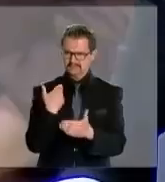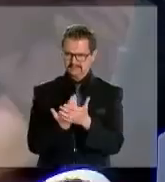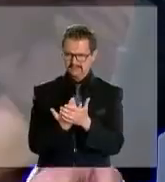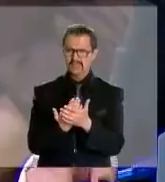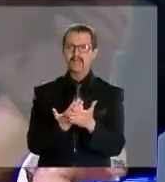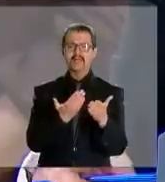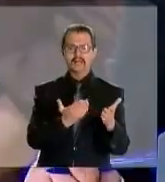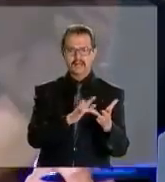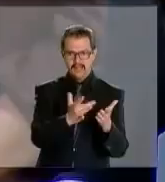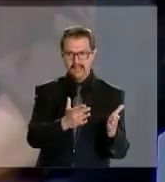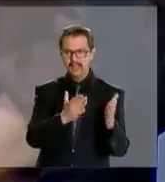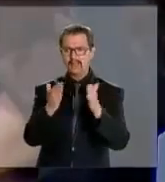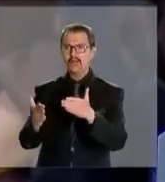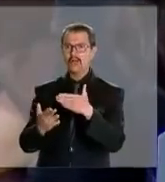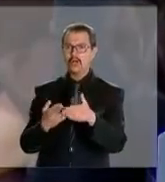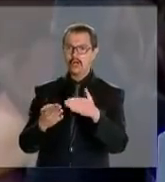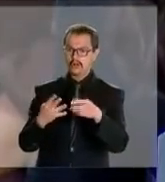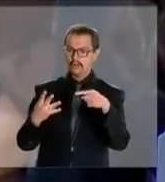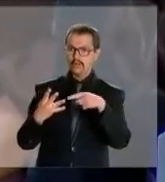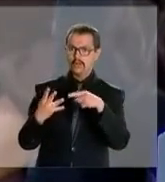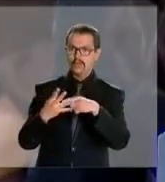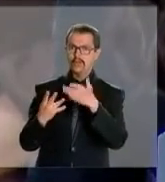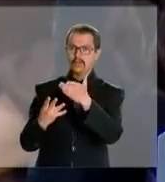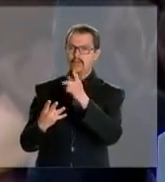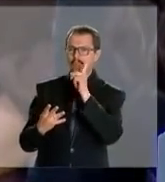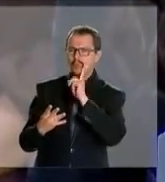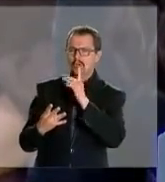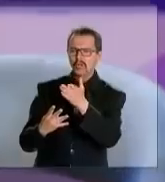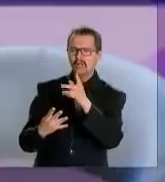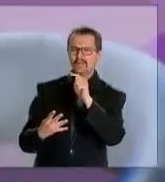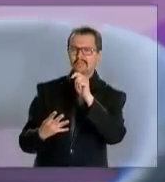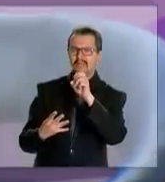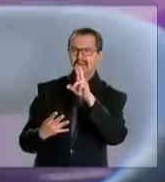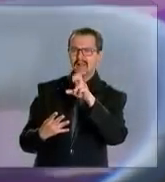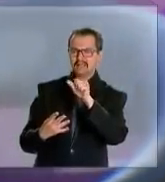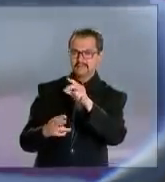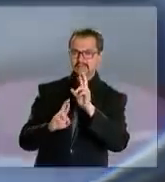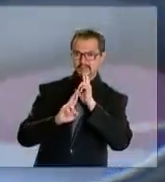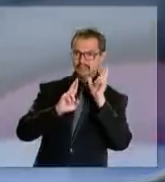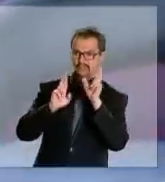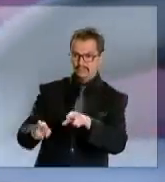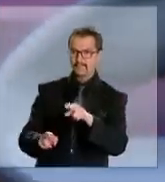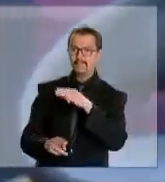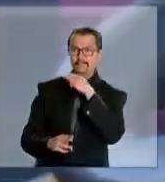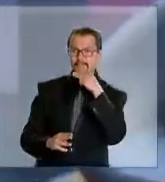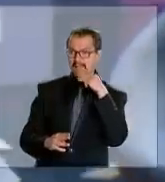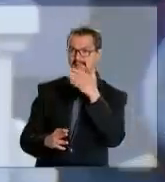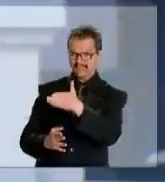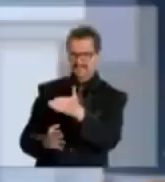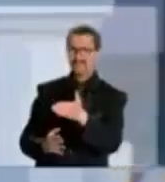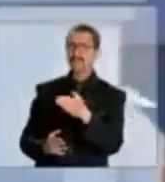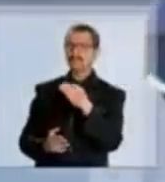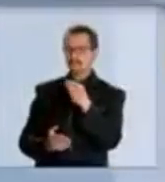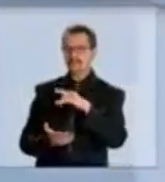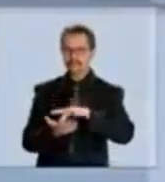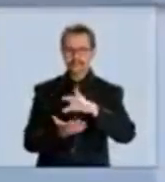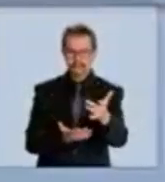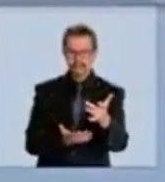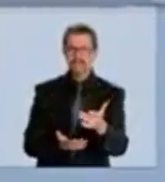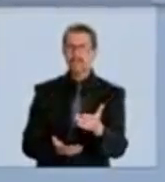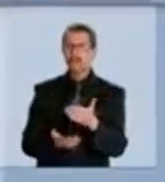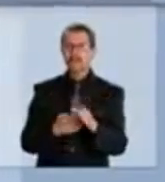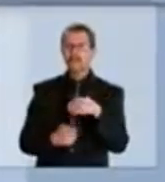reynaga pero teresa muchas gracias deje de platicarles parte del problema y cómo tenemos que enfrentarlo